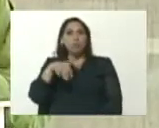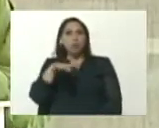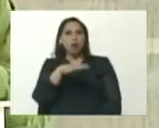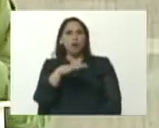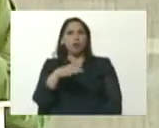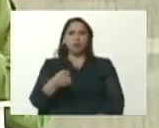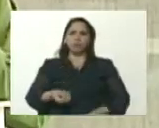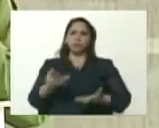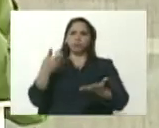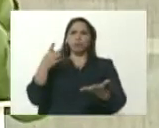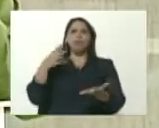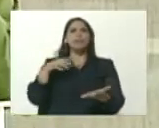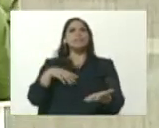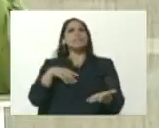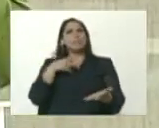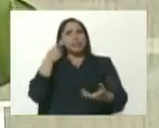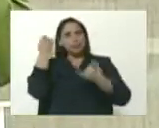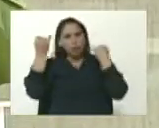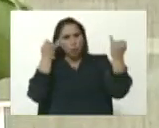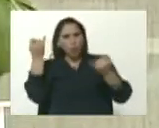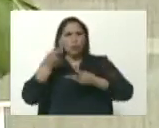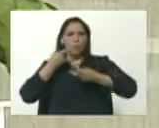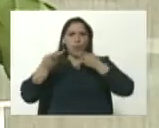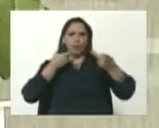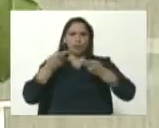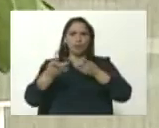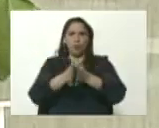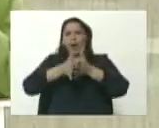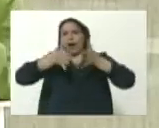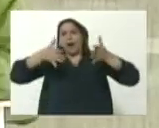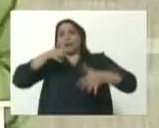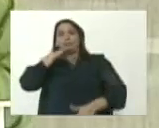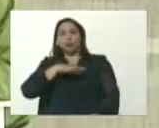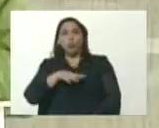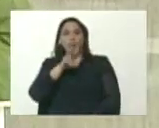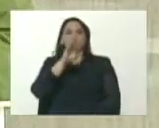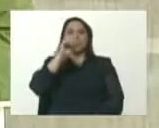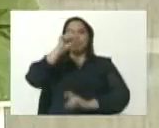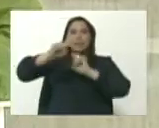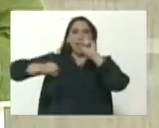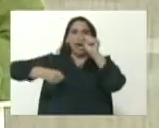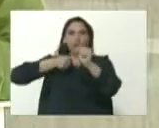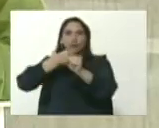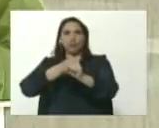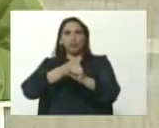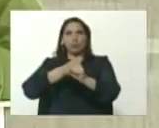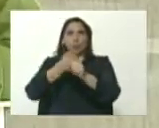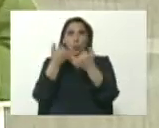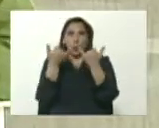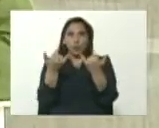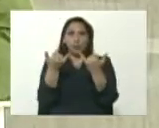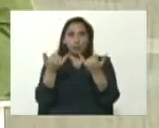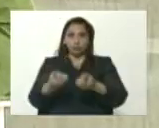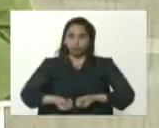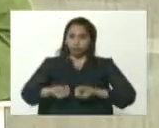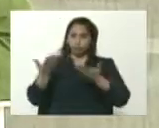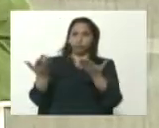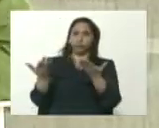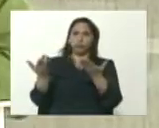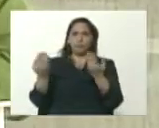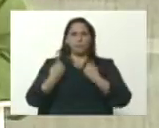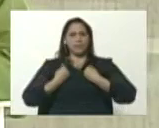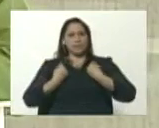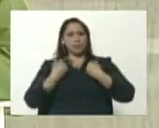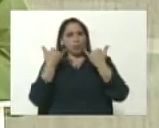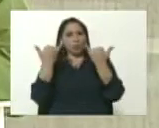el salto ideológico, político, más grande de su historia en 20 años de revolución. Lo está dando ahorita, lo está viviendo